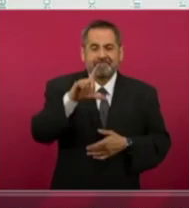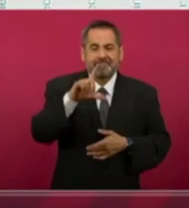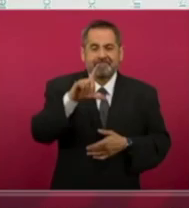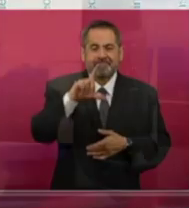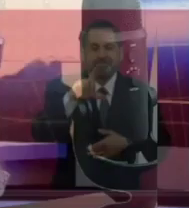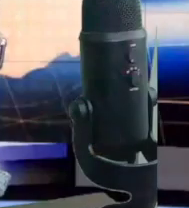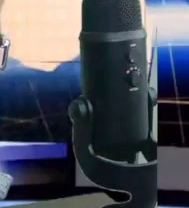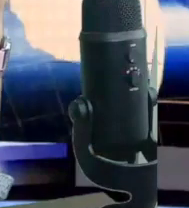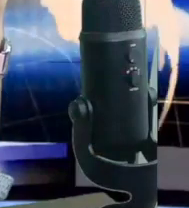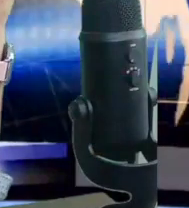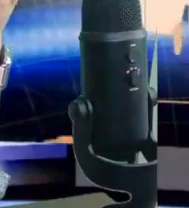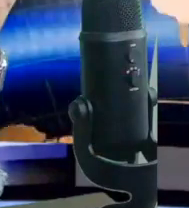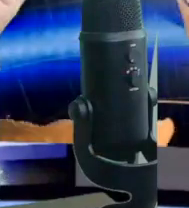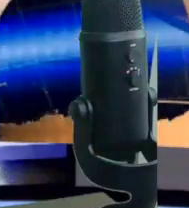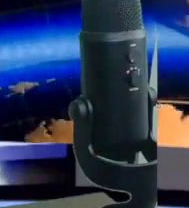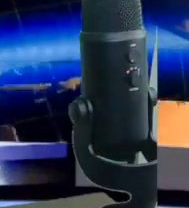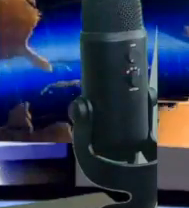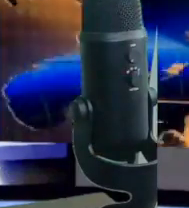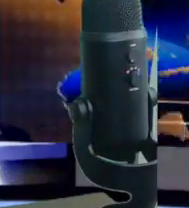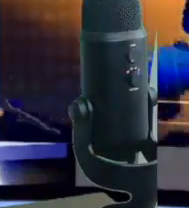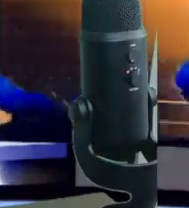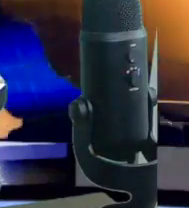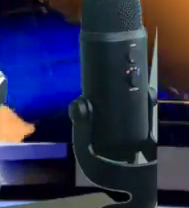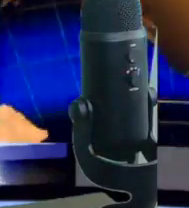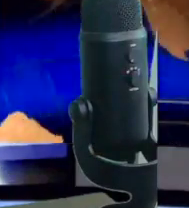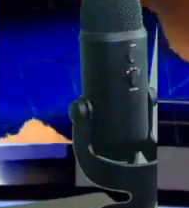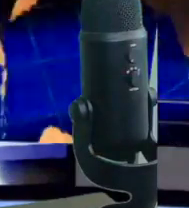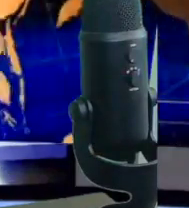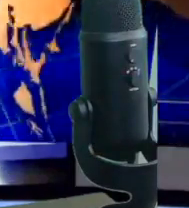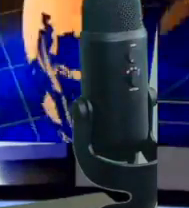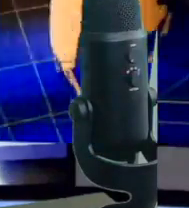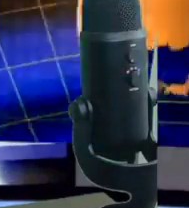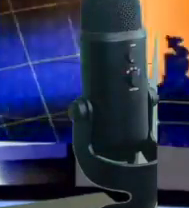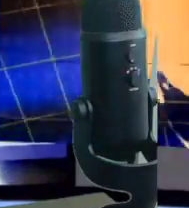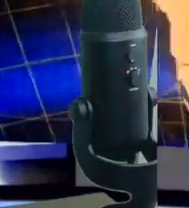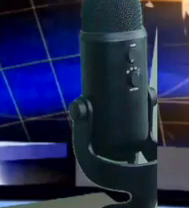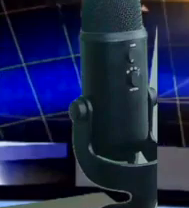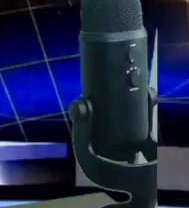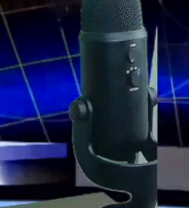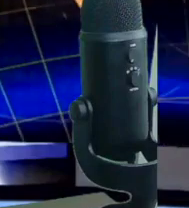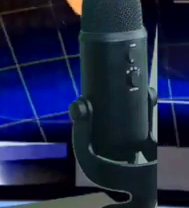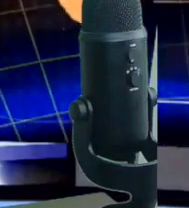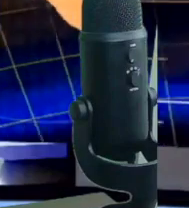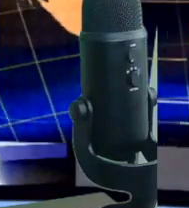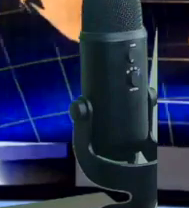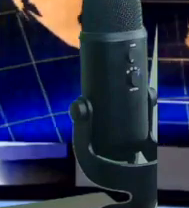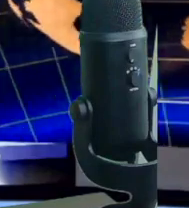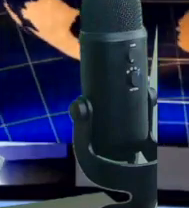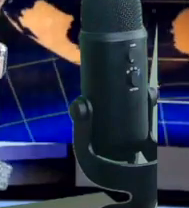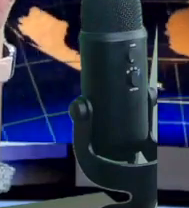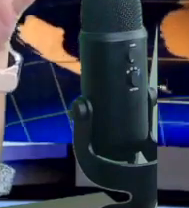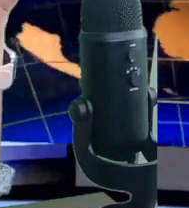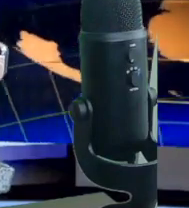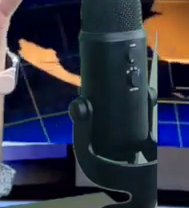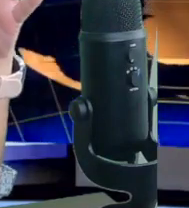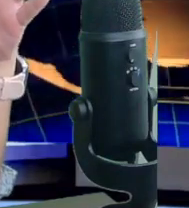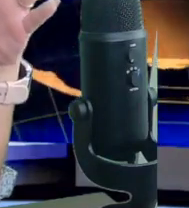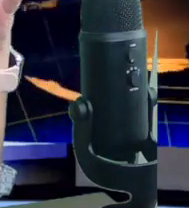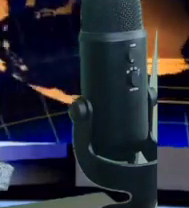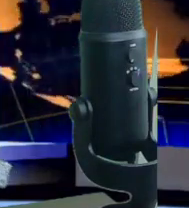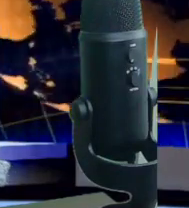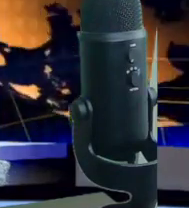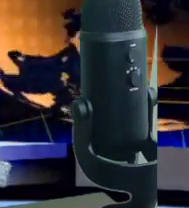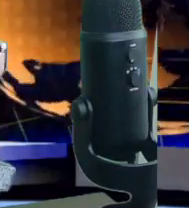pone a sudar a los del PRI, esto cómo hace que casi casi esté extinto este partido. Bueno, así de sencillo, así de